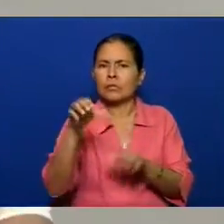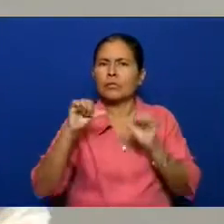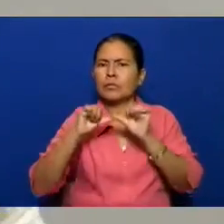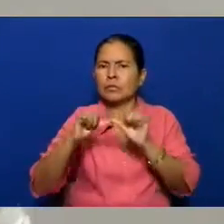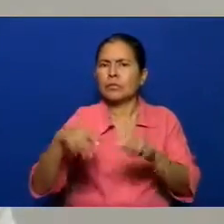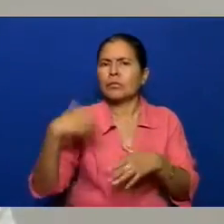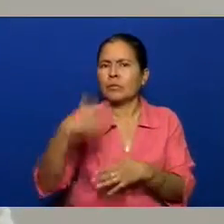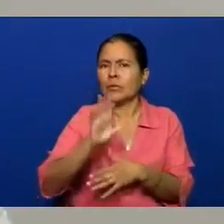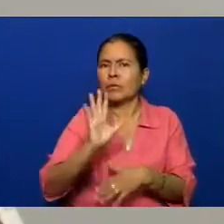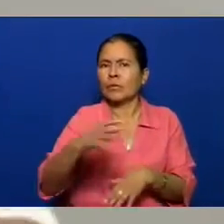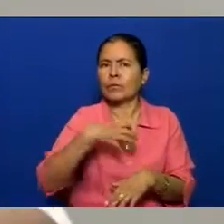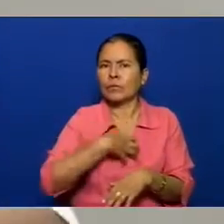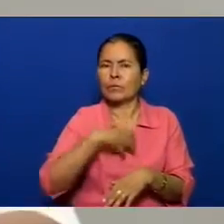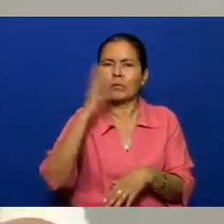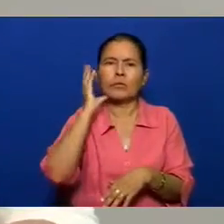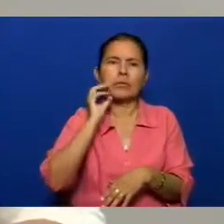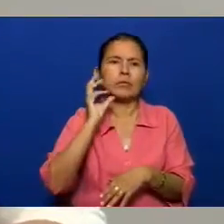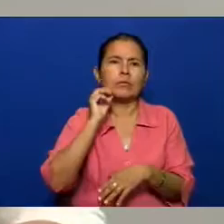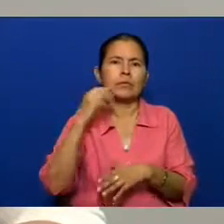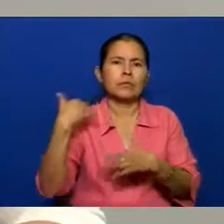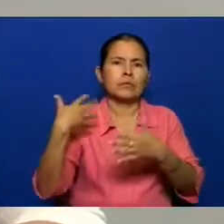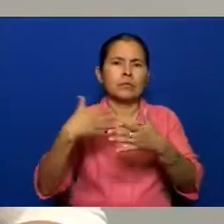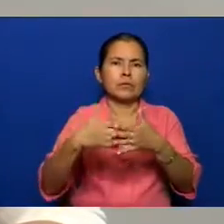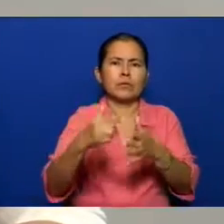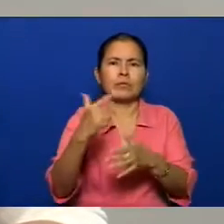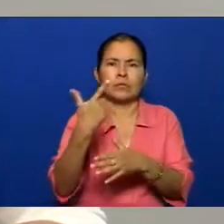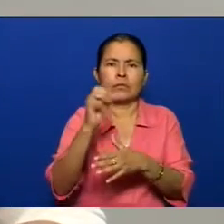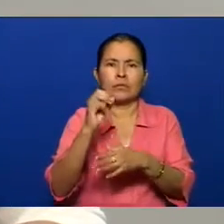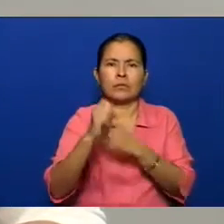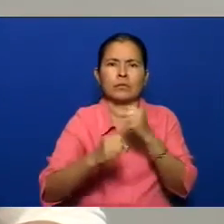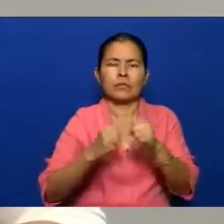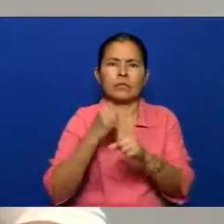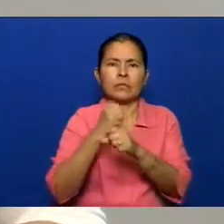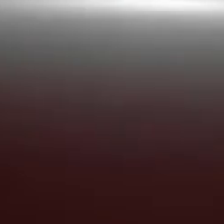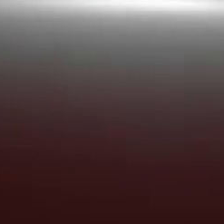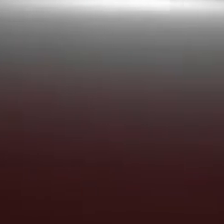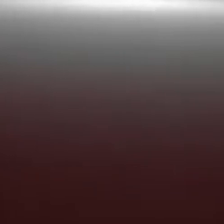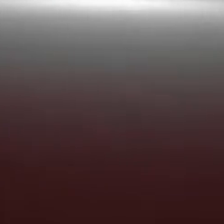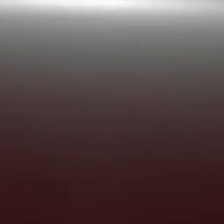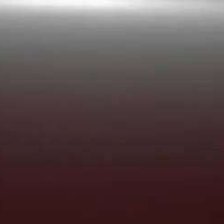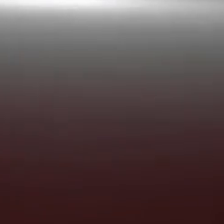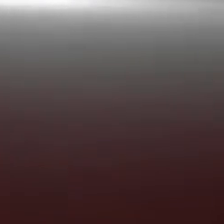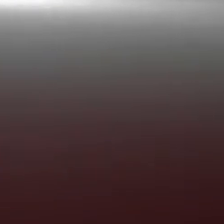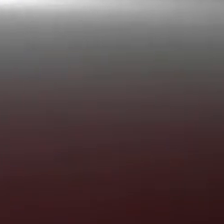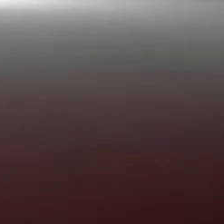venido desarrollando UNICEF durante estos 70 años. Ya regresamos.